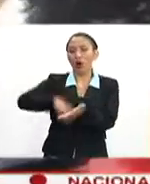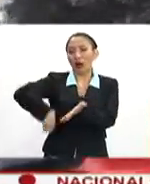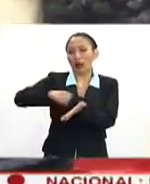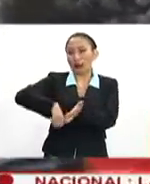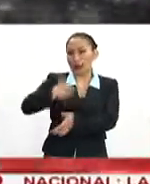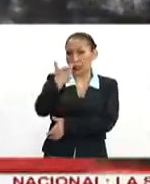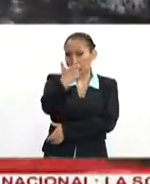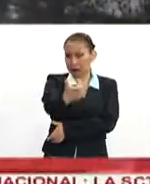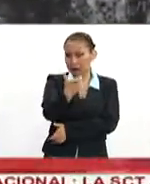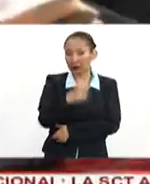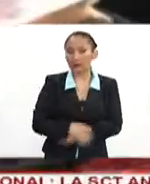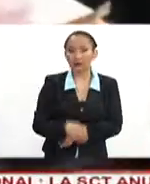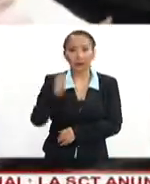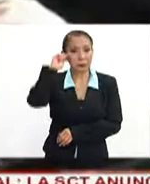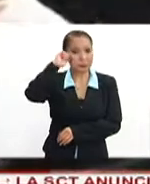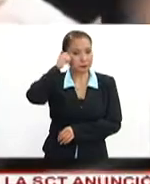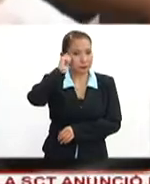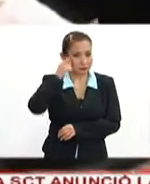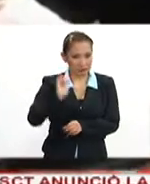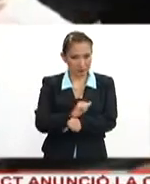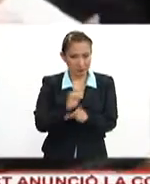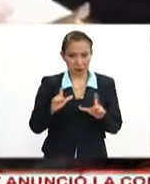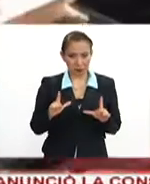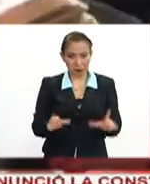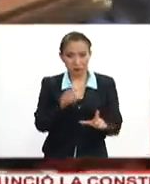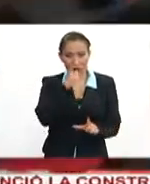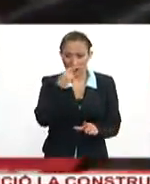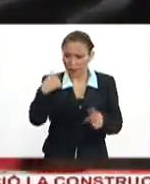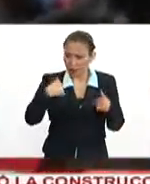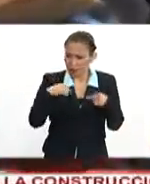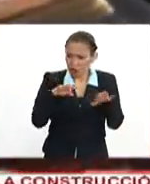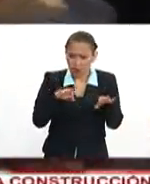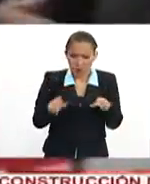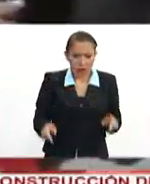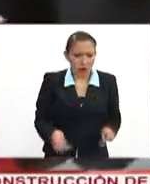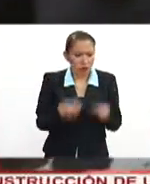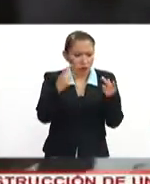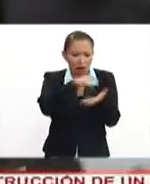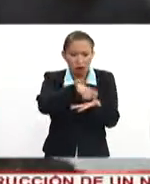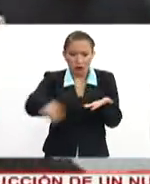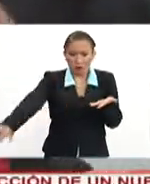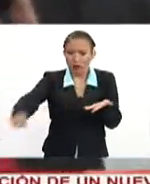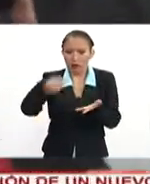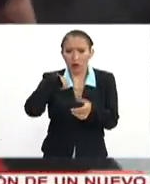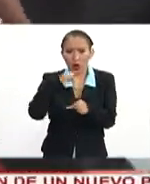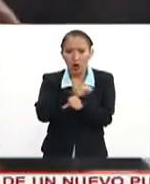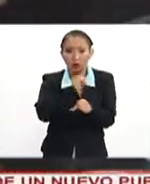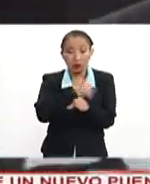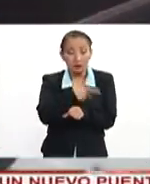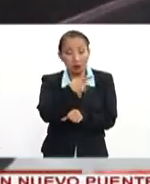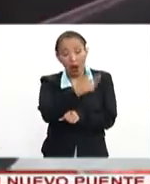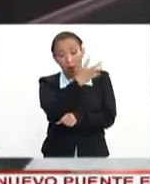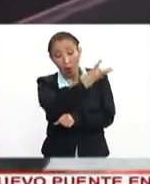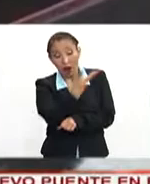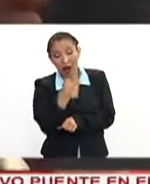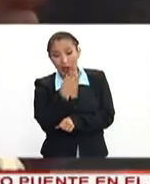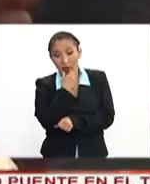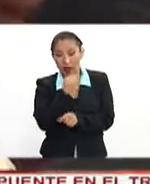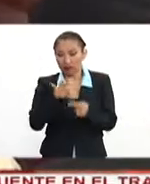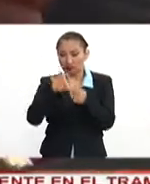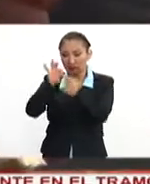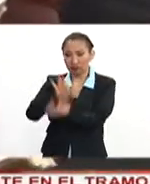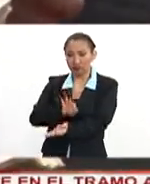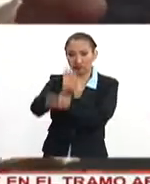el monto. El conductor del automóvil deportivo aseguró que se dedica a la compra-venta de vehículos. Sin embargo, los 4 hombres fueron